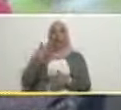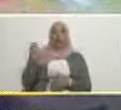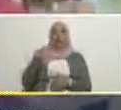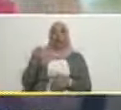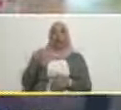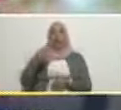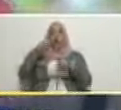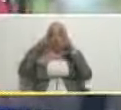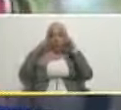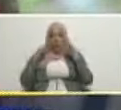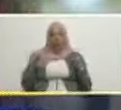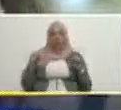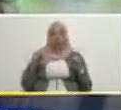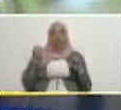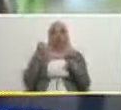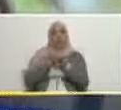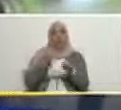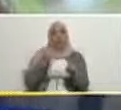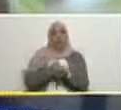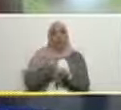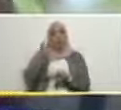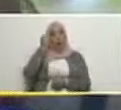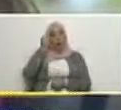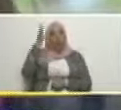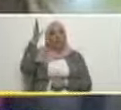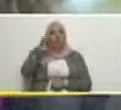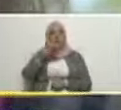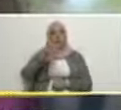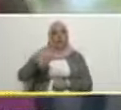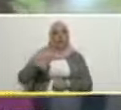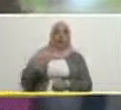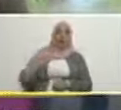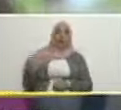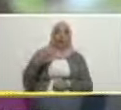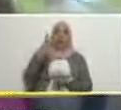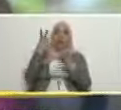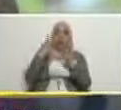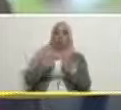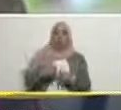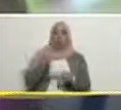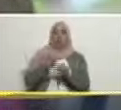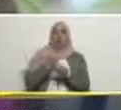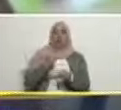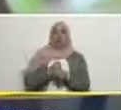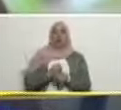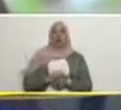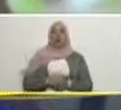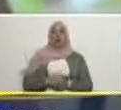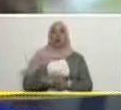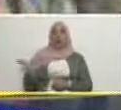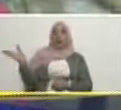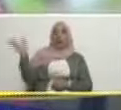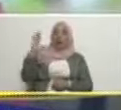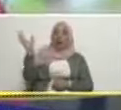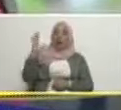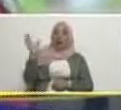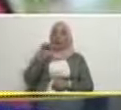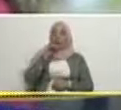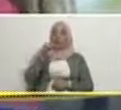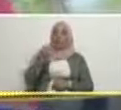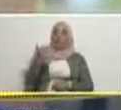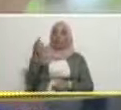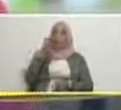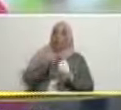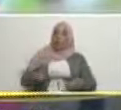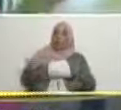es profesional, que tiene un oficio, que tiene una capacitación, poder sumarlos. Este número de 10.000 es solamente en la ciudad de Caracas. Ahí vamos a